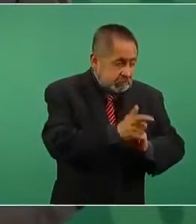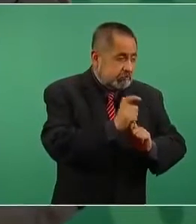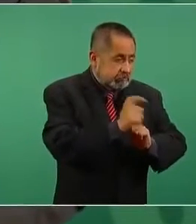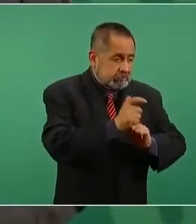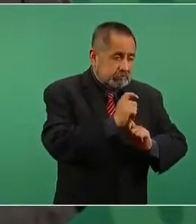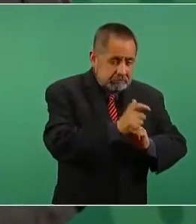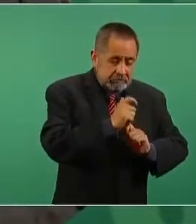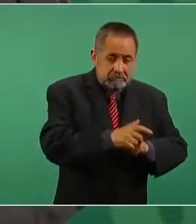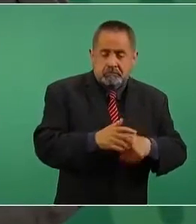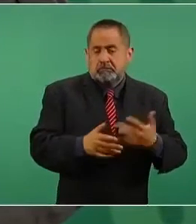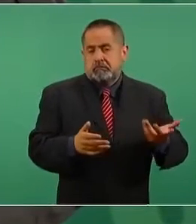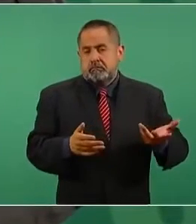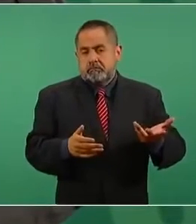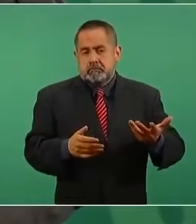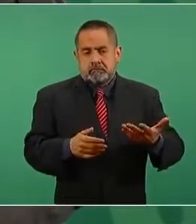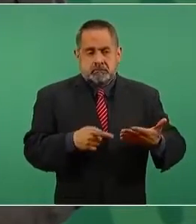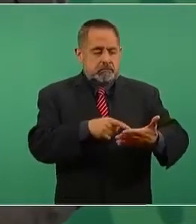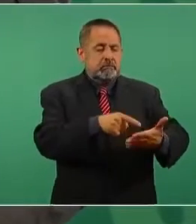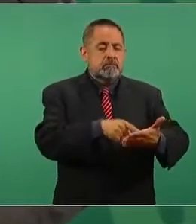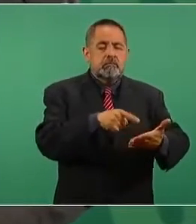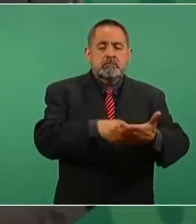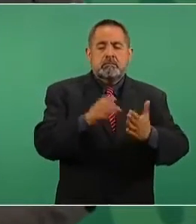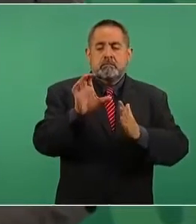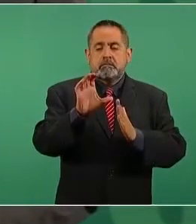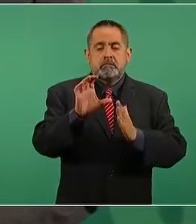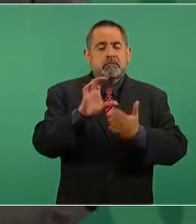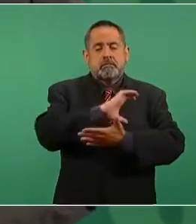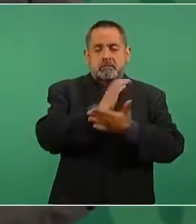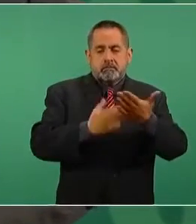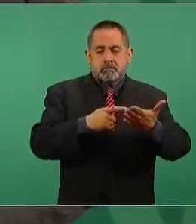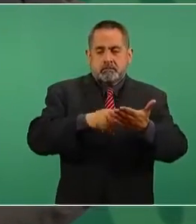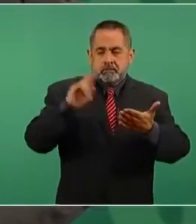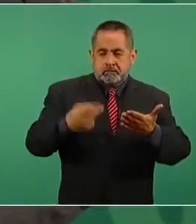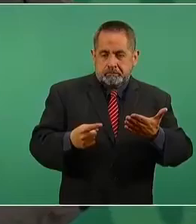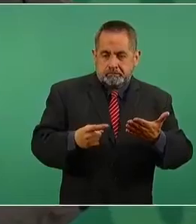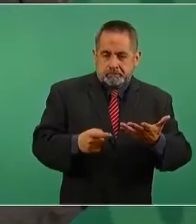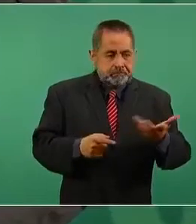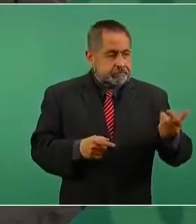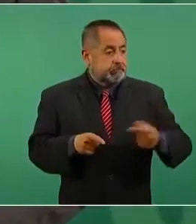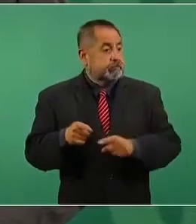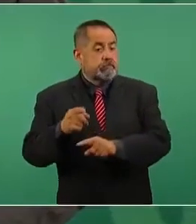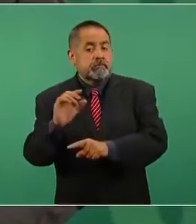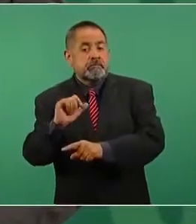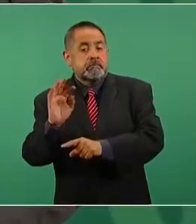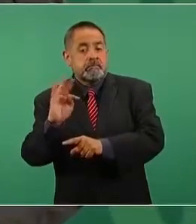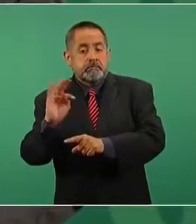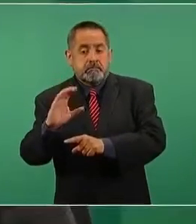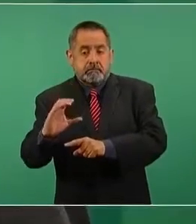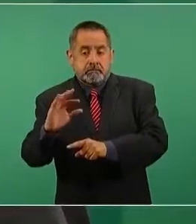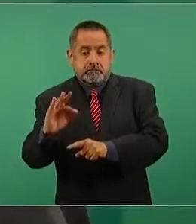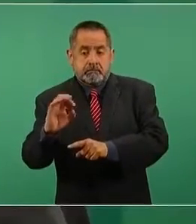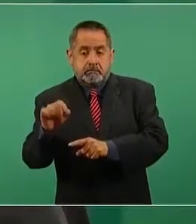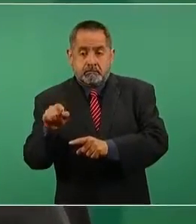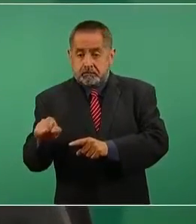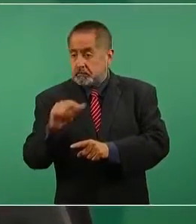de conformidad con lo convenido, aun cuando la Comisión Federal no